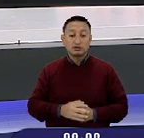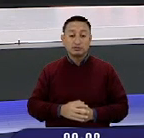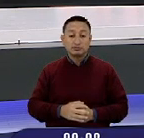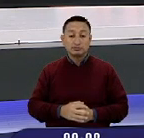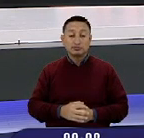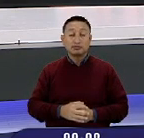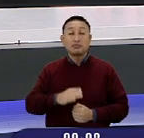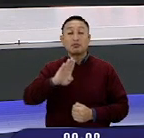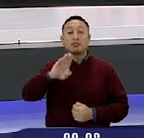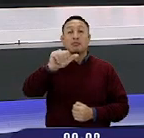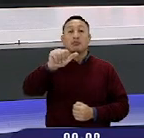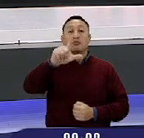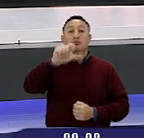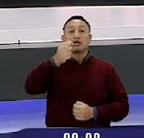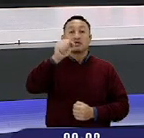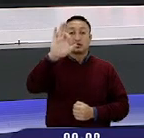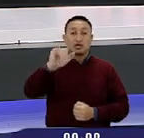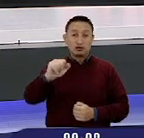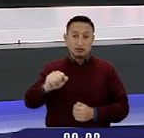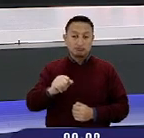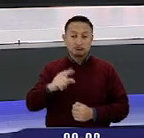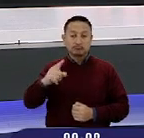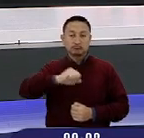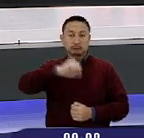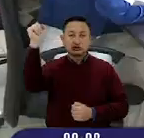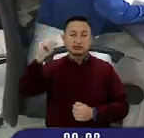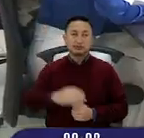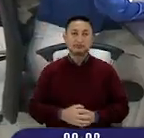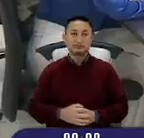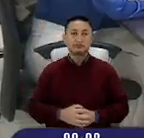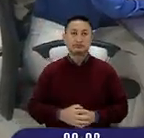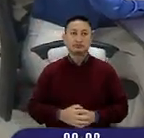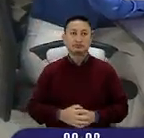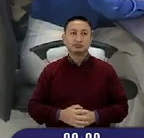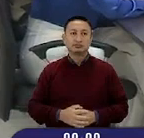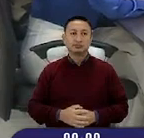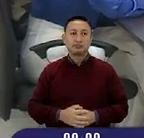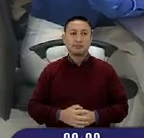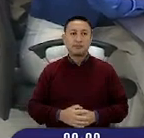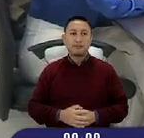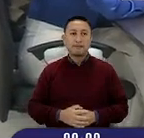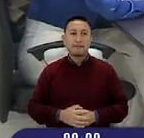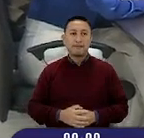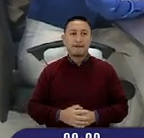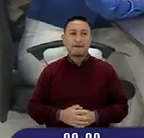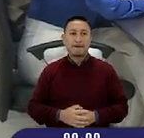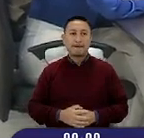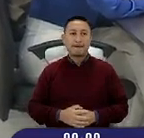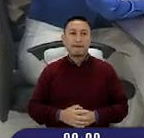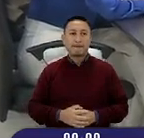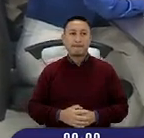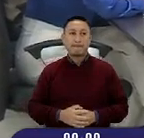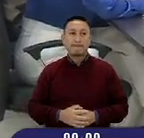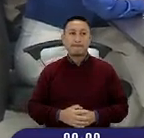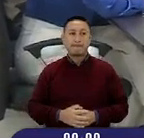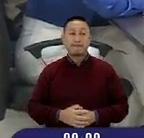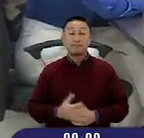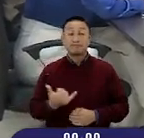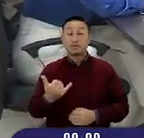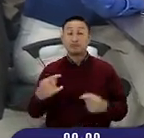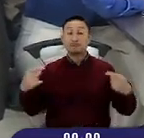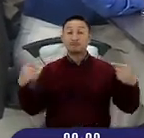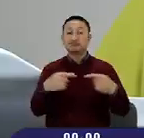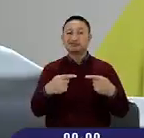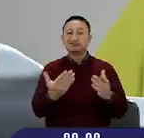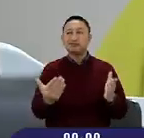Jorge Ballesteros como el virtual ganador. 3. Conformación de la Comisión Técnica de Selección. Los enfrentamientos verbales